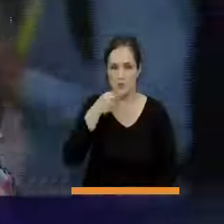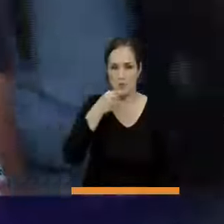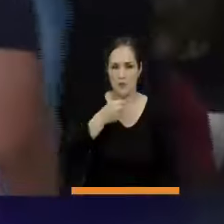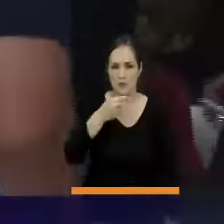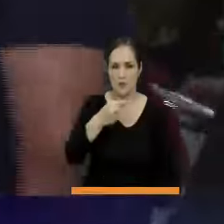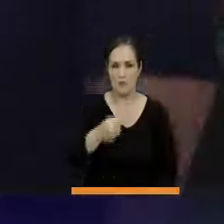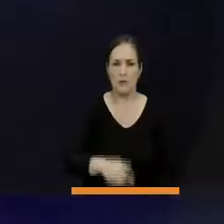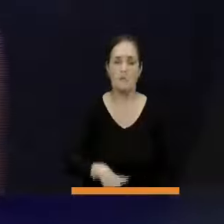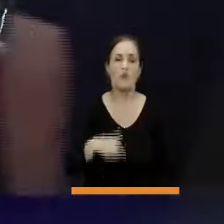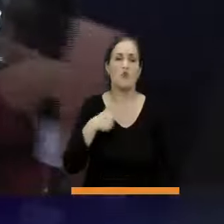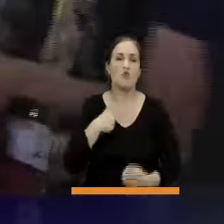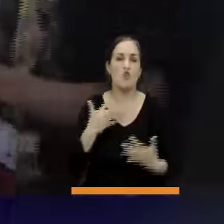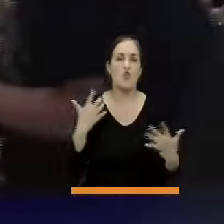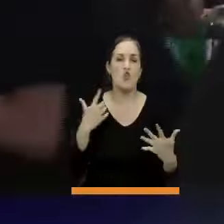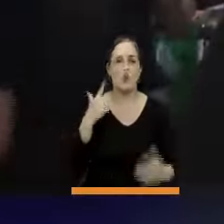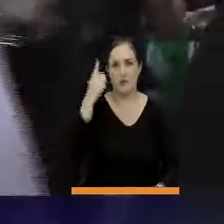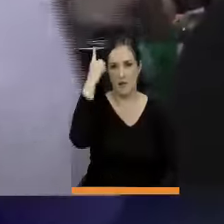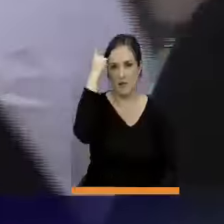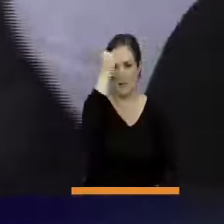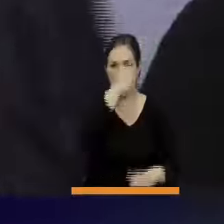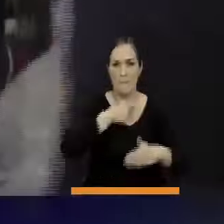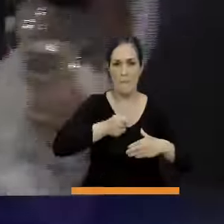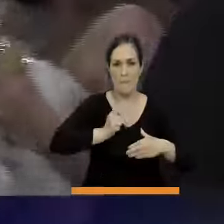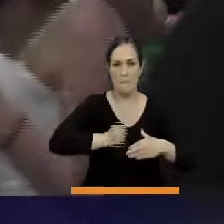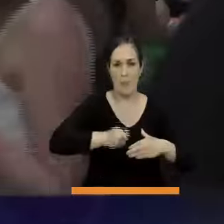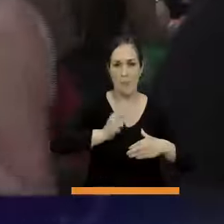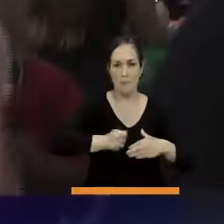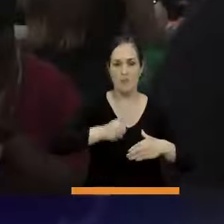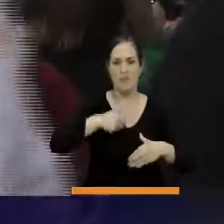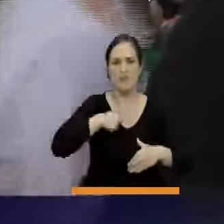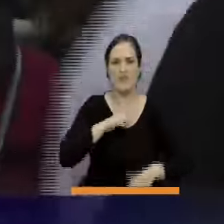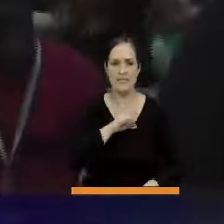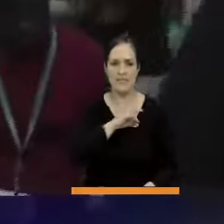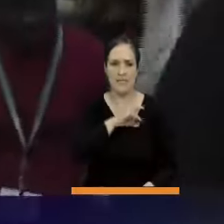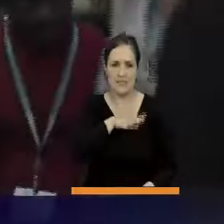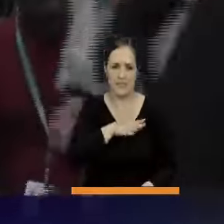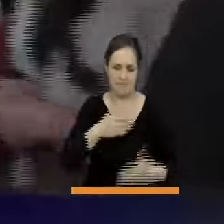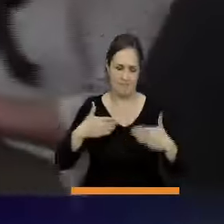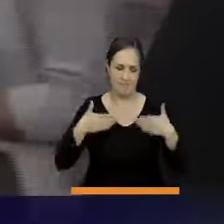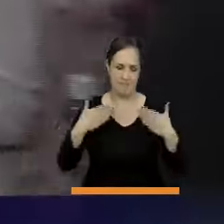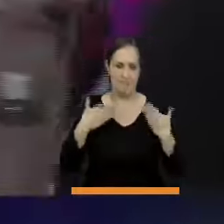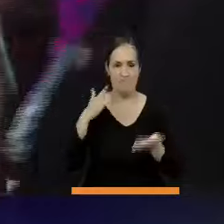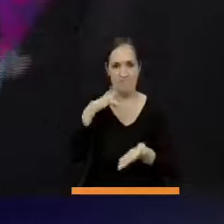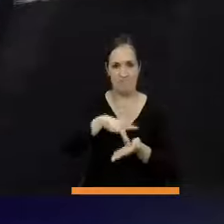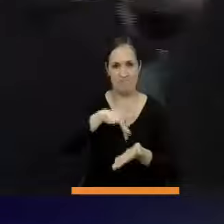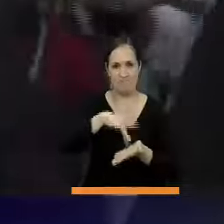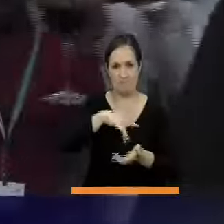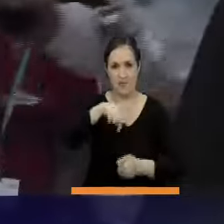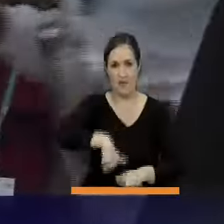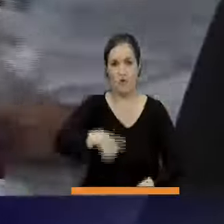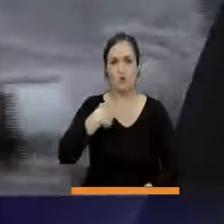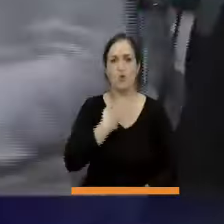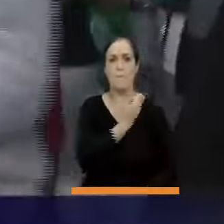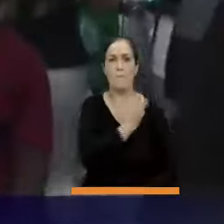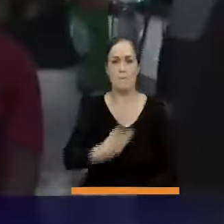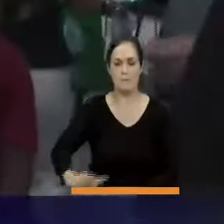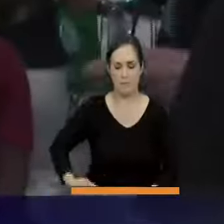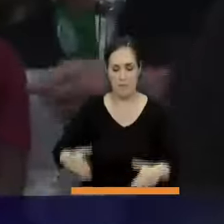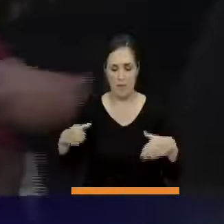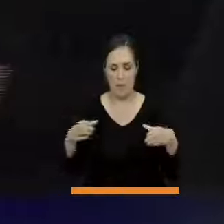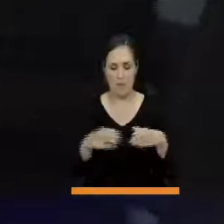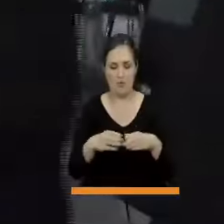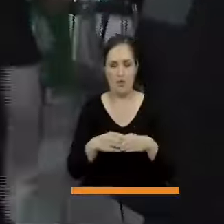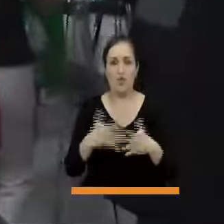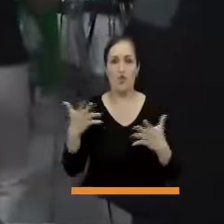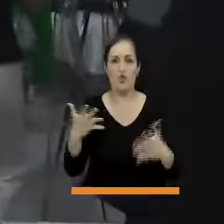Mapuche, Chile. Contenta de estar en este lugar. Soy presidenta de la identidad territorial Las Quienche, que aborda desde la octava región hacia